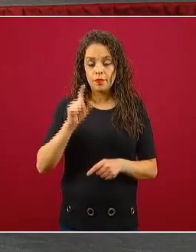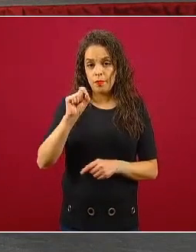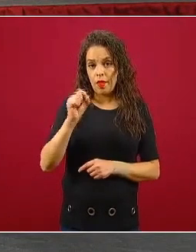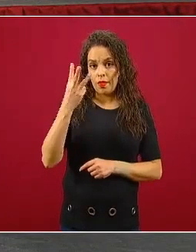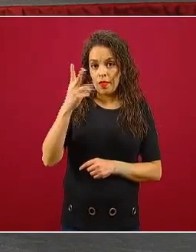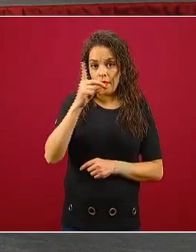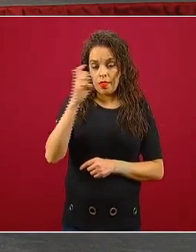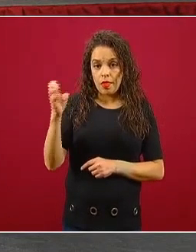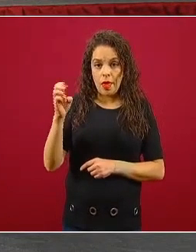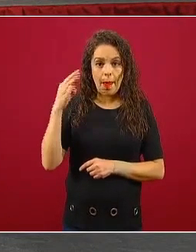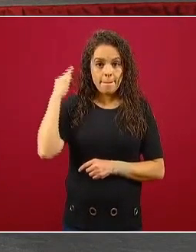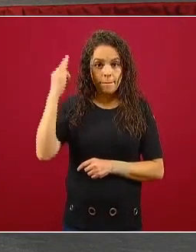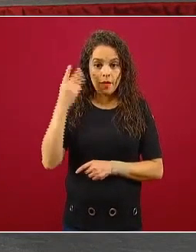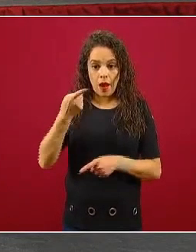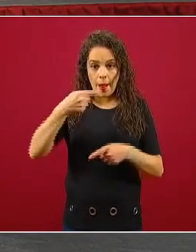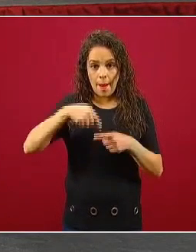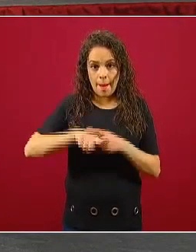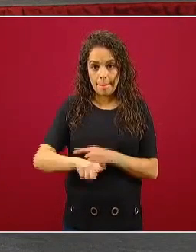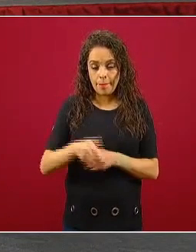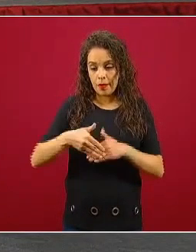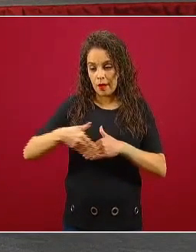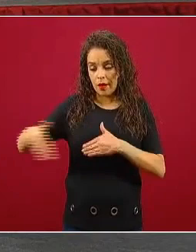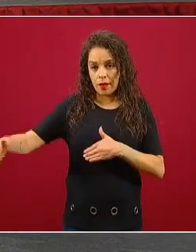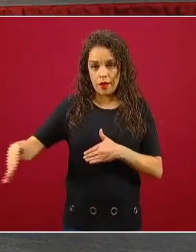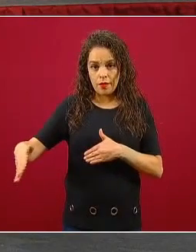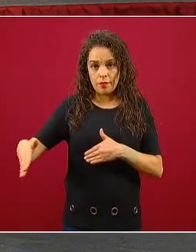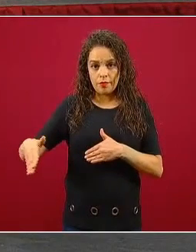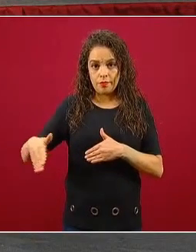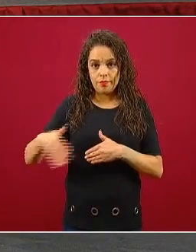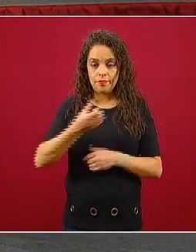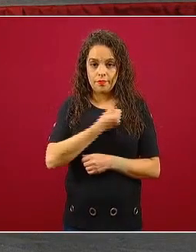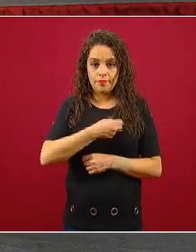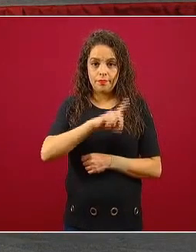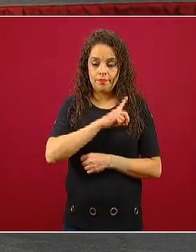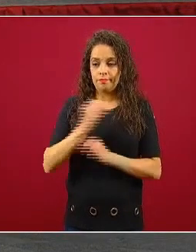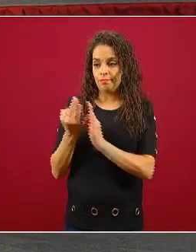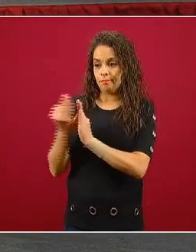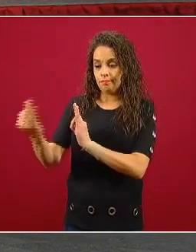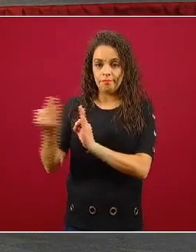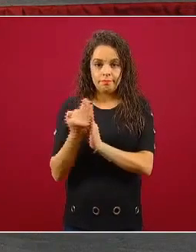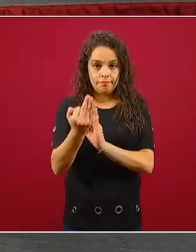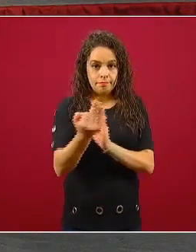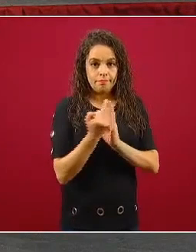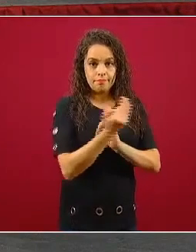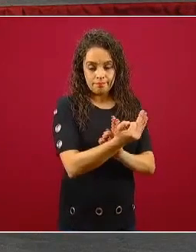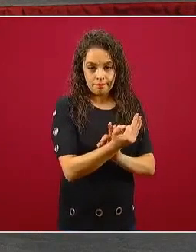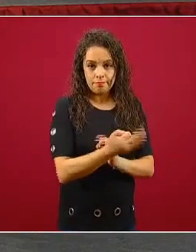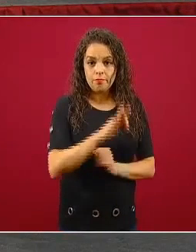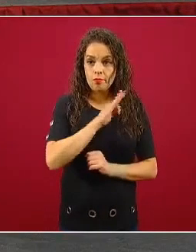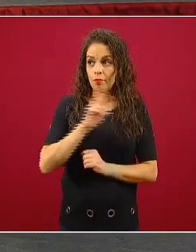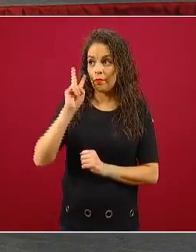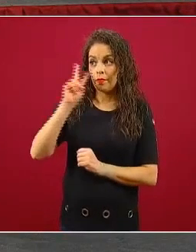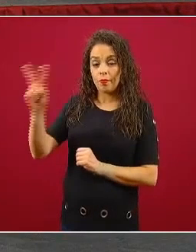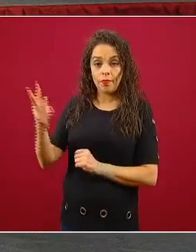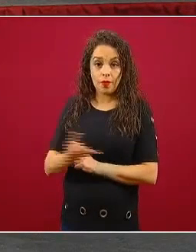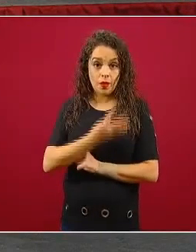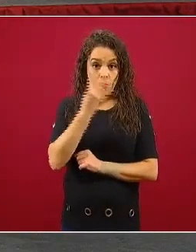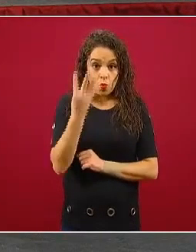23 de marzo, marca el inicio de la Jornada Nacional de Sana Distancia. Como podremos ver en estas primeras